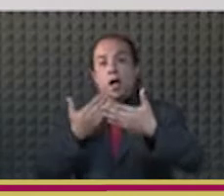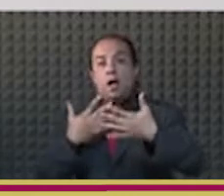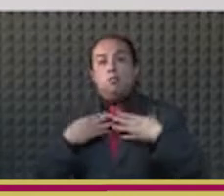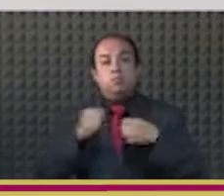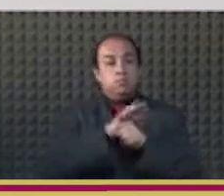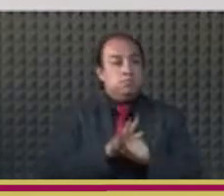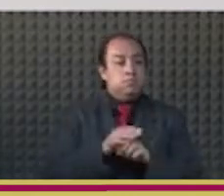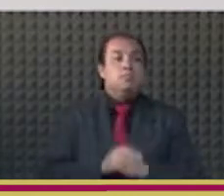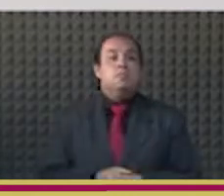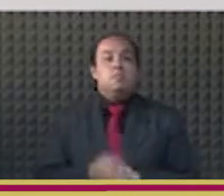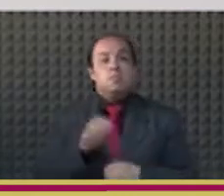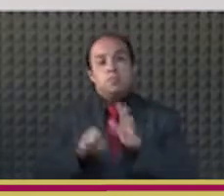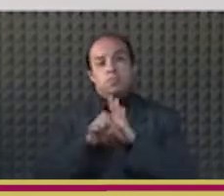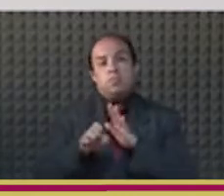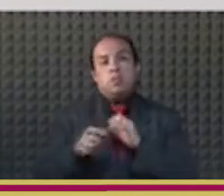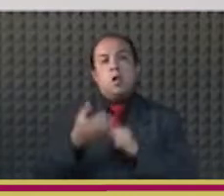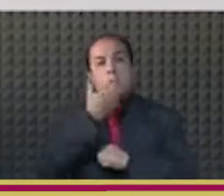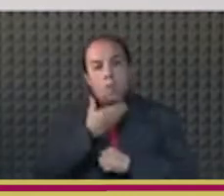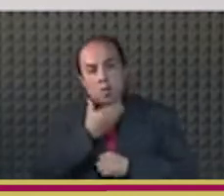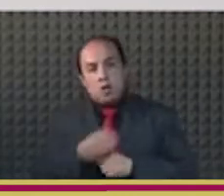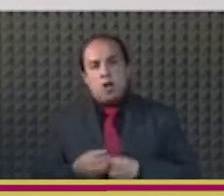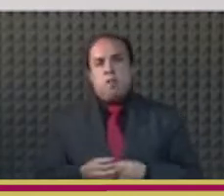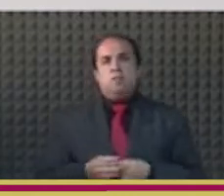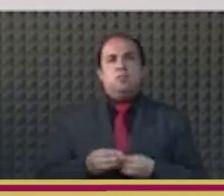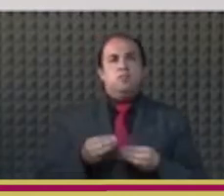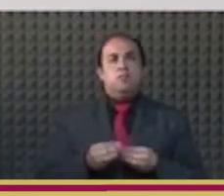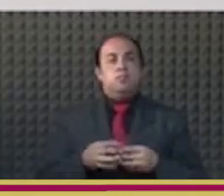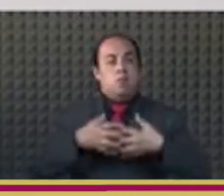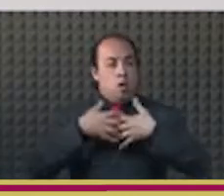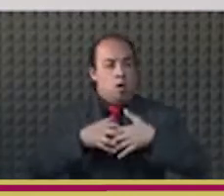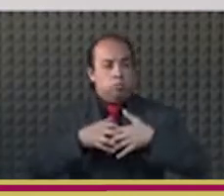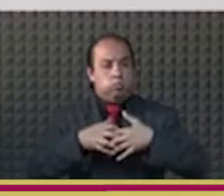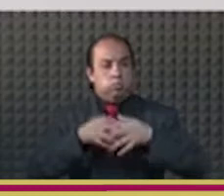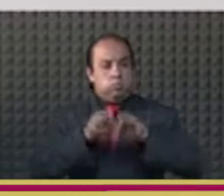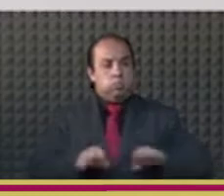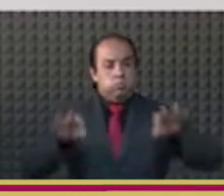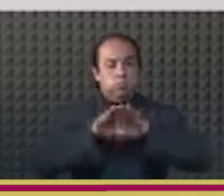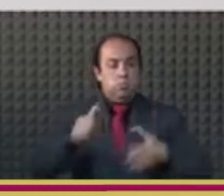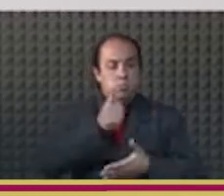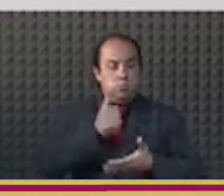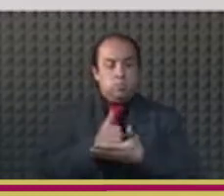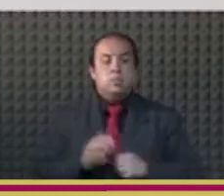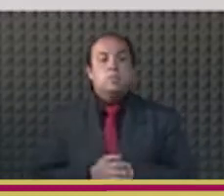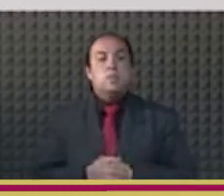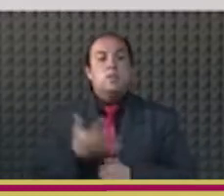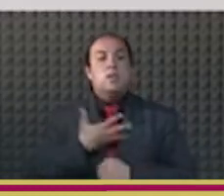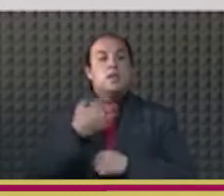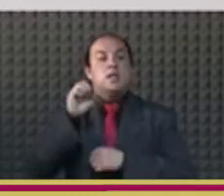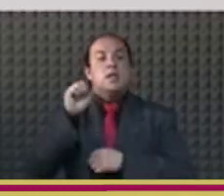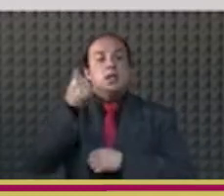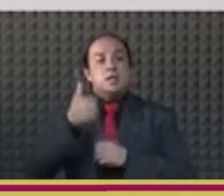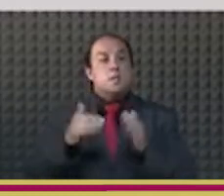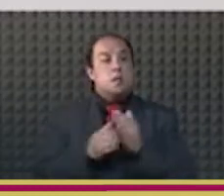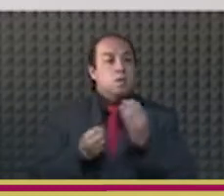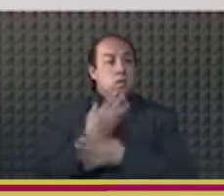pandemia. Es el caso del sector comercio, un motor fundamental en la ciudad. Tiene 6 mil